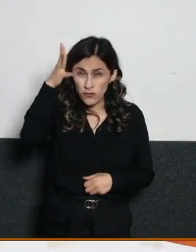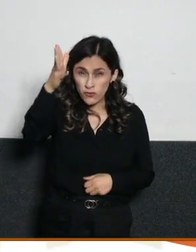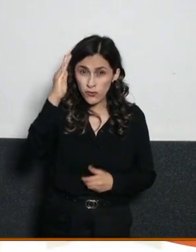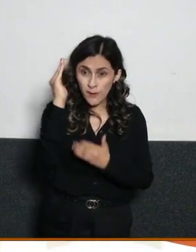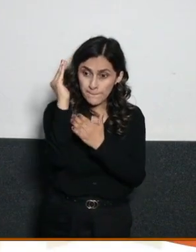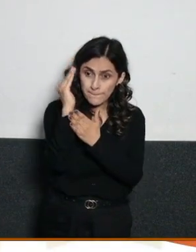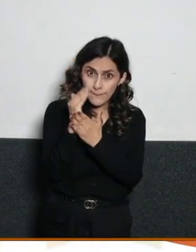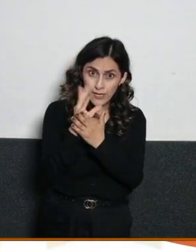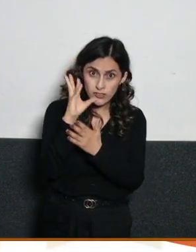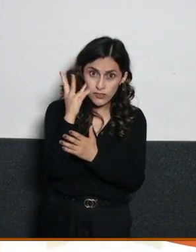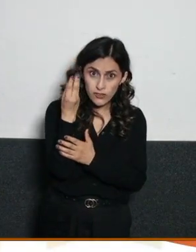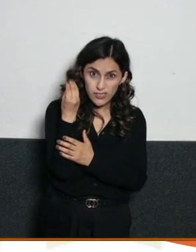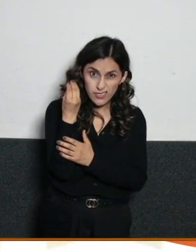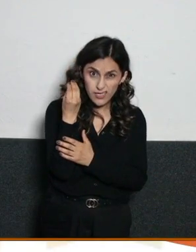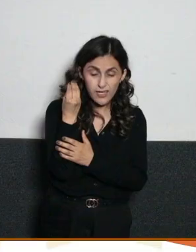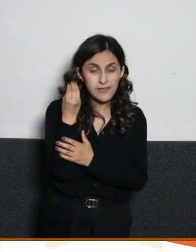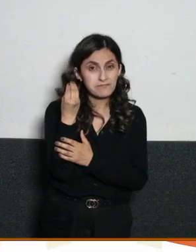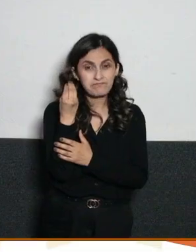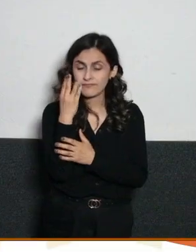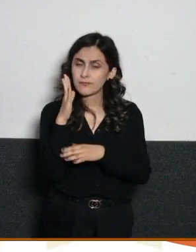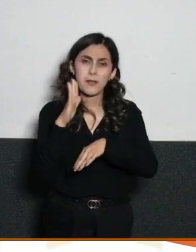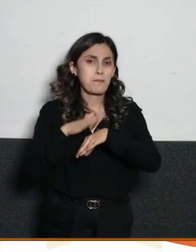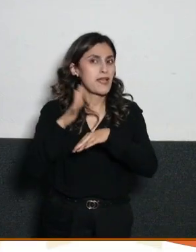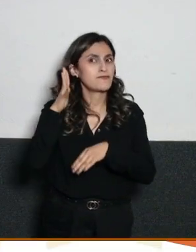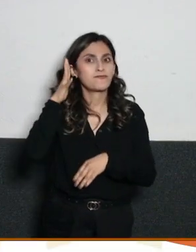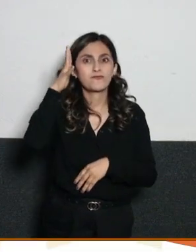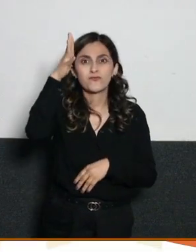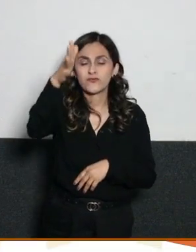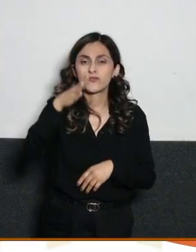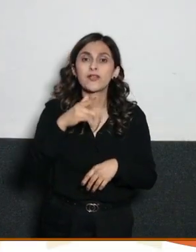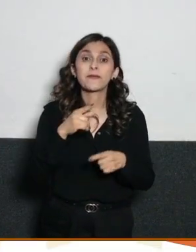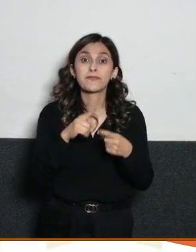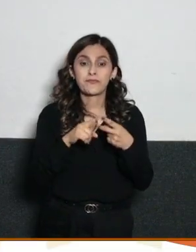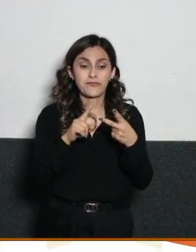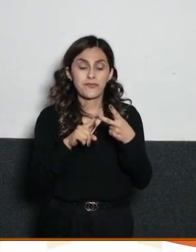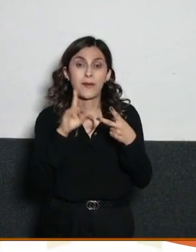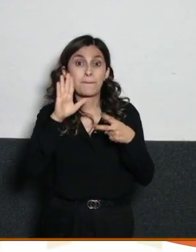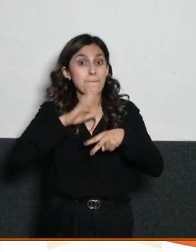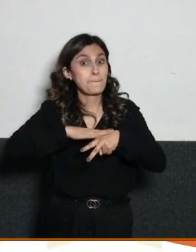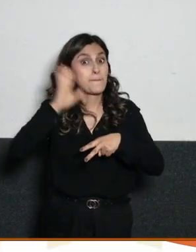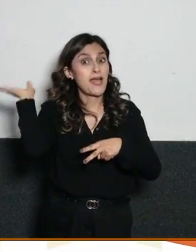menos? ¿Va a haber más datos? Sí, ¿no?